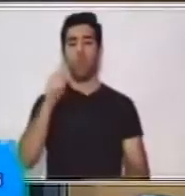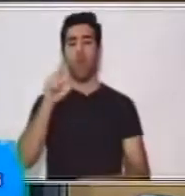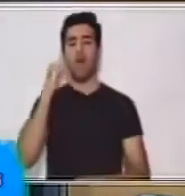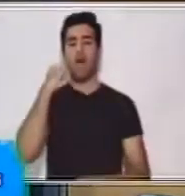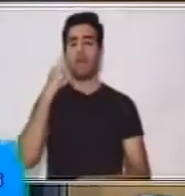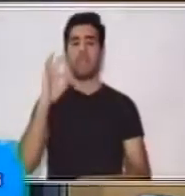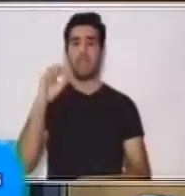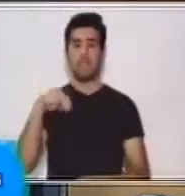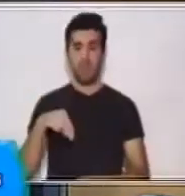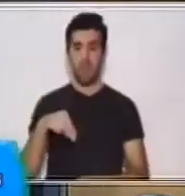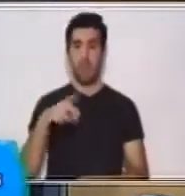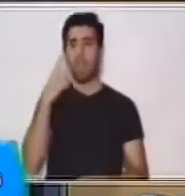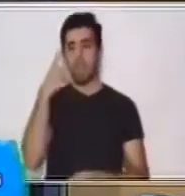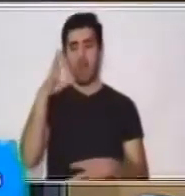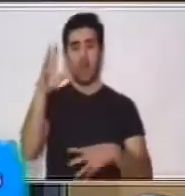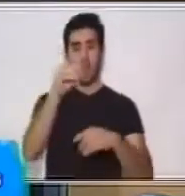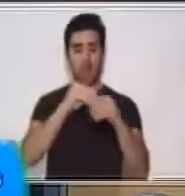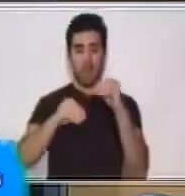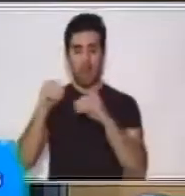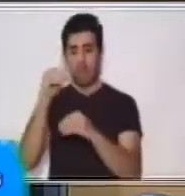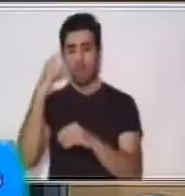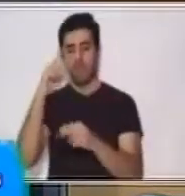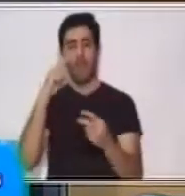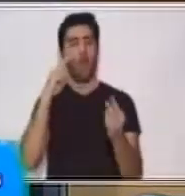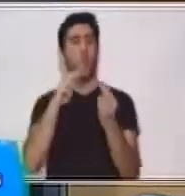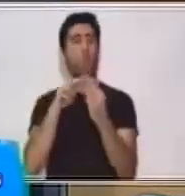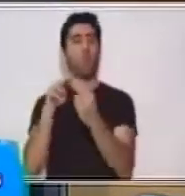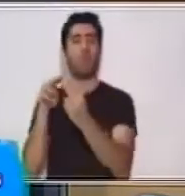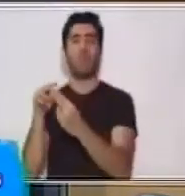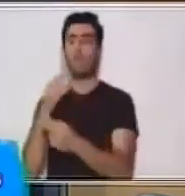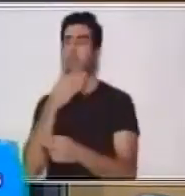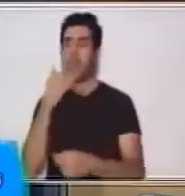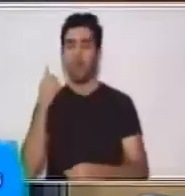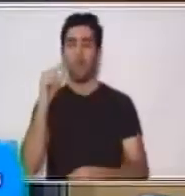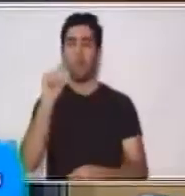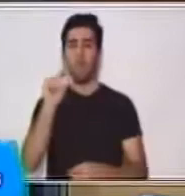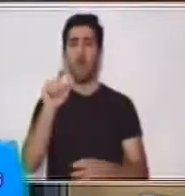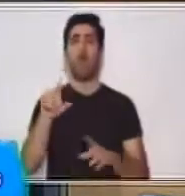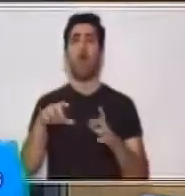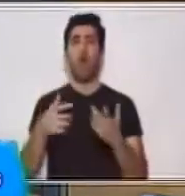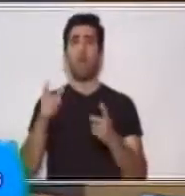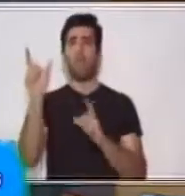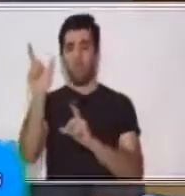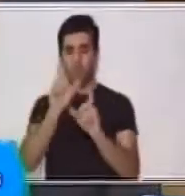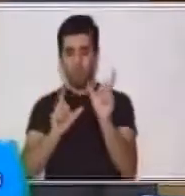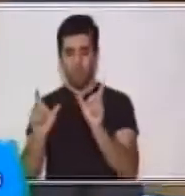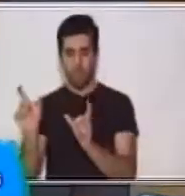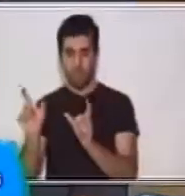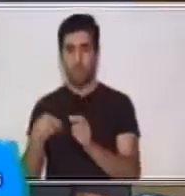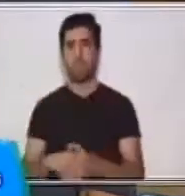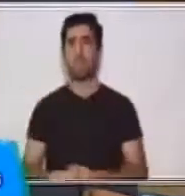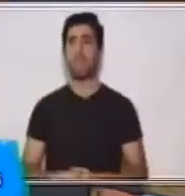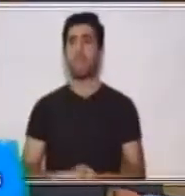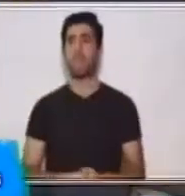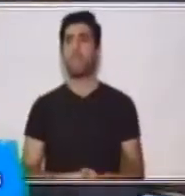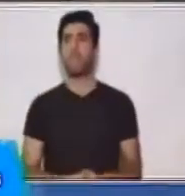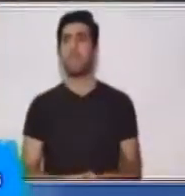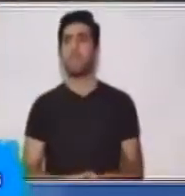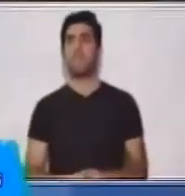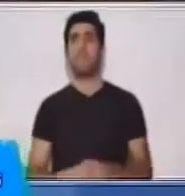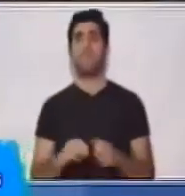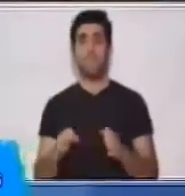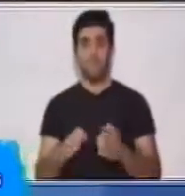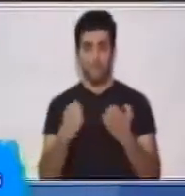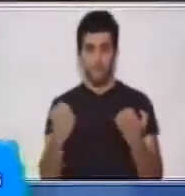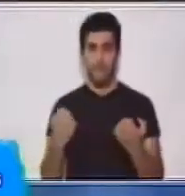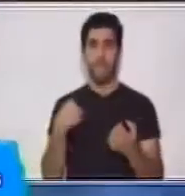operar necesitamos también conocer un poco de ecuaciones y el uso de la calculadora también. Así es. Entonces vamos